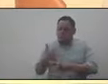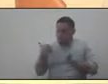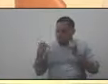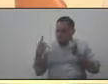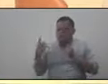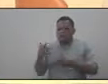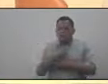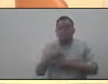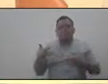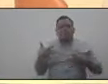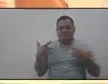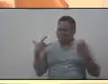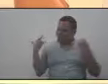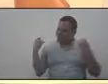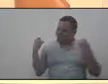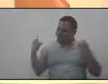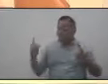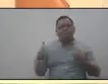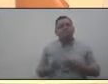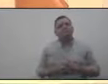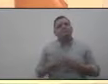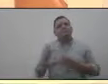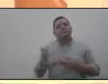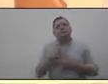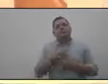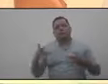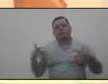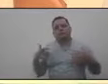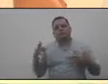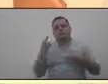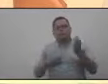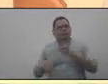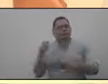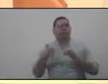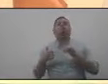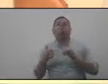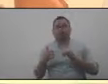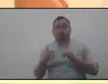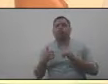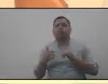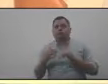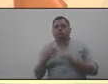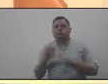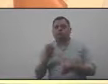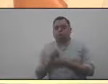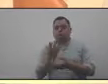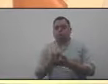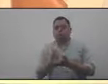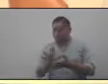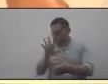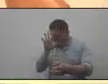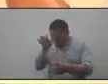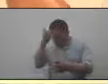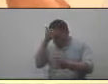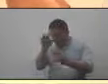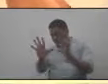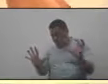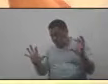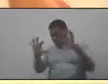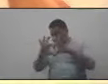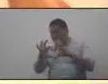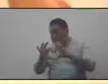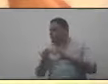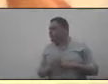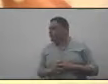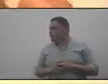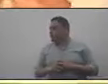la salud y que sabe que la salud en el departamento de Casanare está estructurada sobre Capresoca. Pero doctora Constanza, sí,